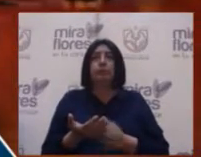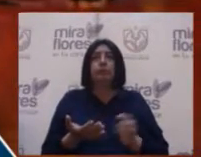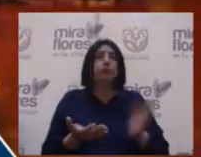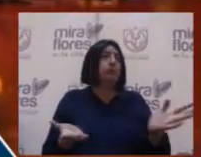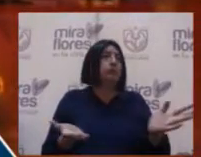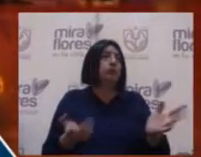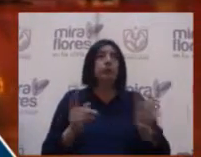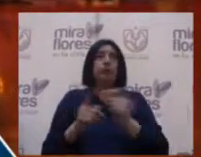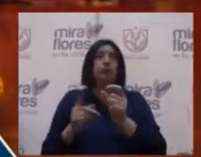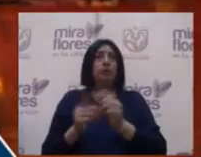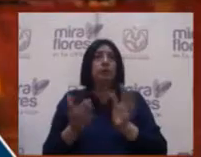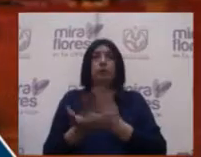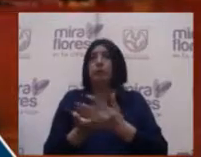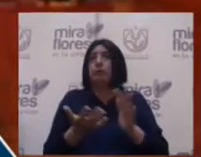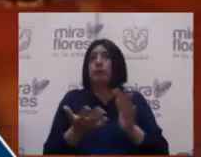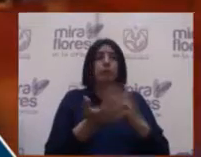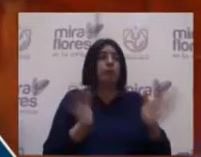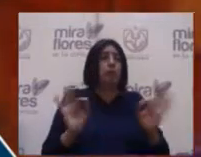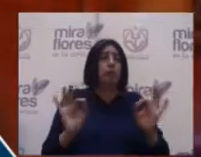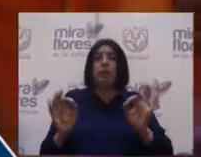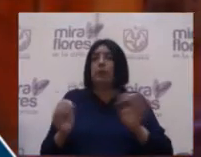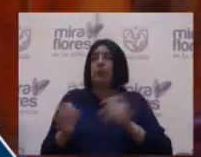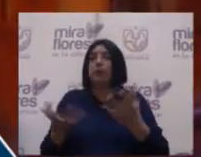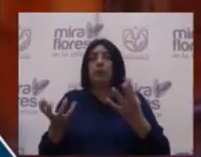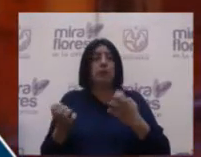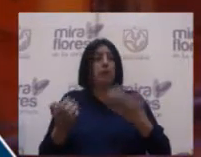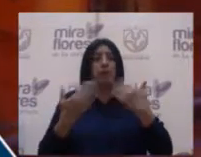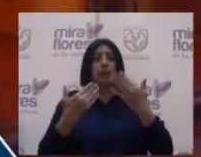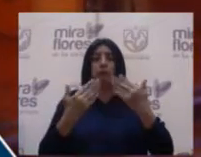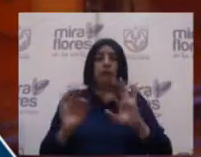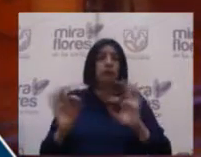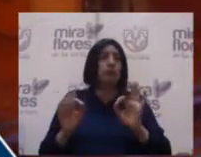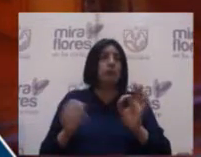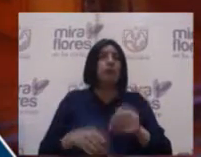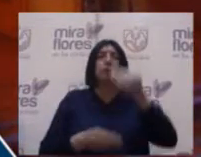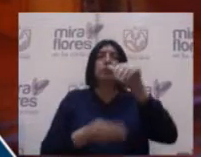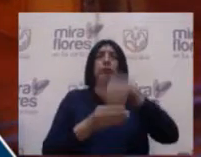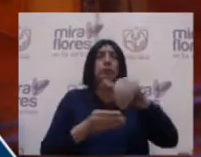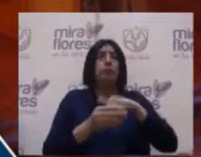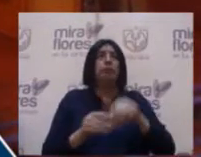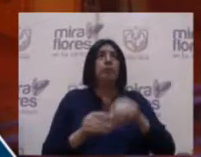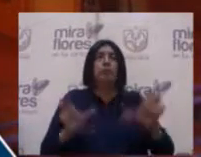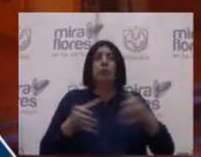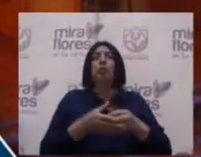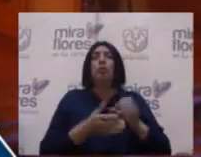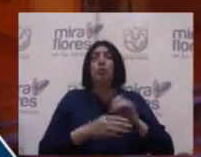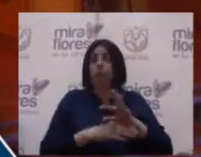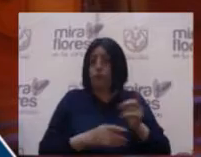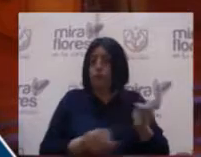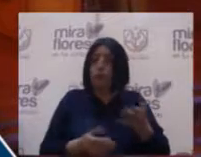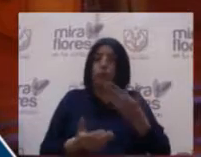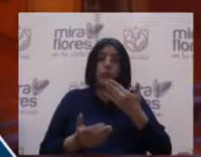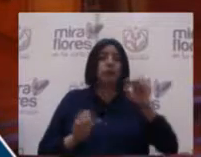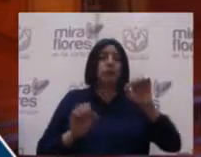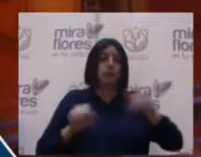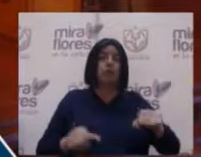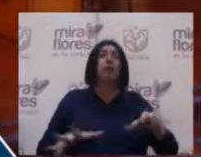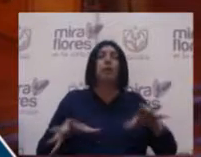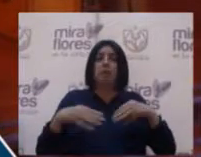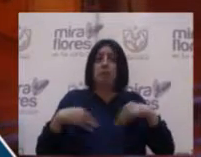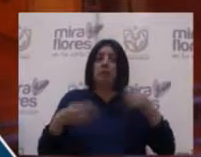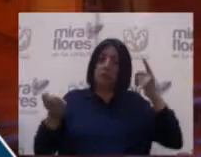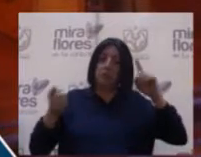Ofrezco el uso de la palabra. Si no hay nadie que quiera hacer uso de la misma, procederemos a votar. Aquellos miembros del Consejo que estén a favor de aprobar